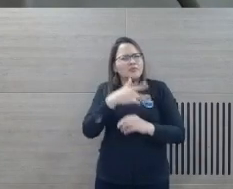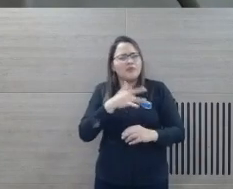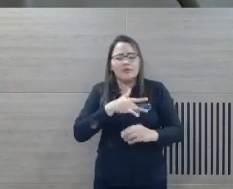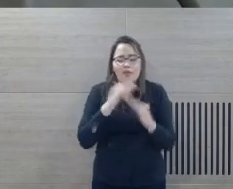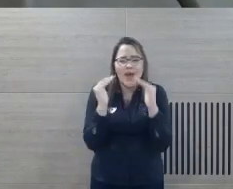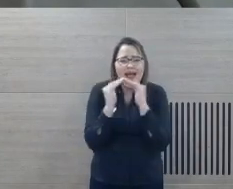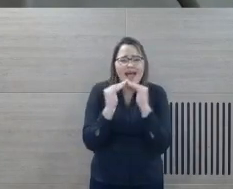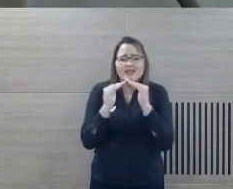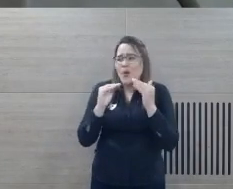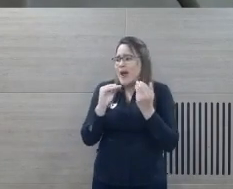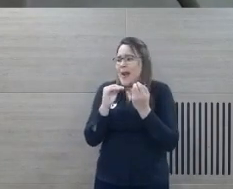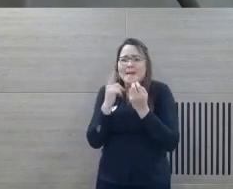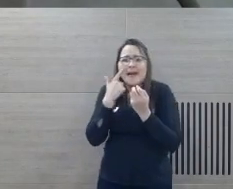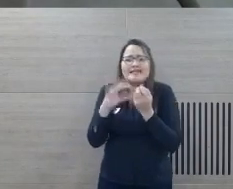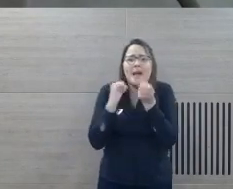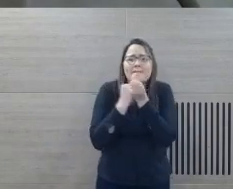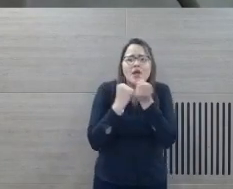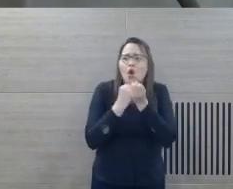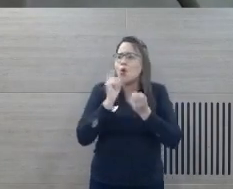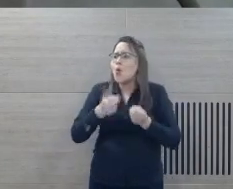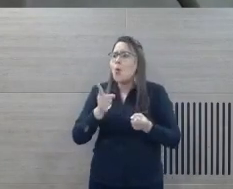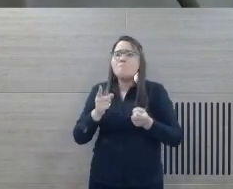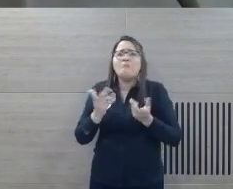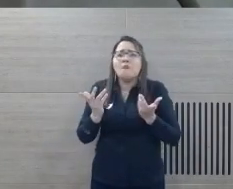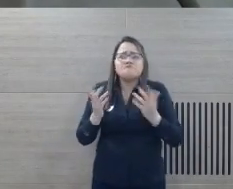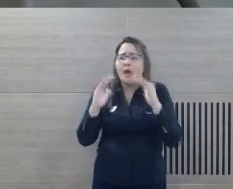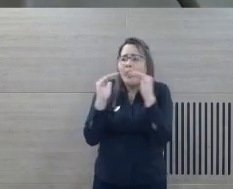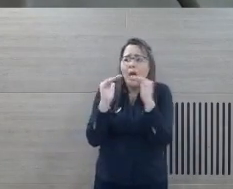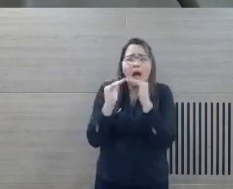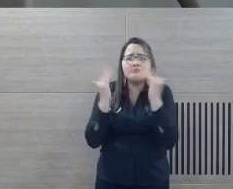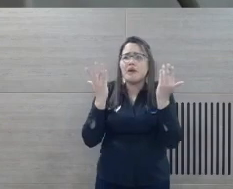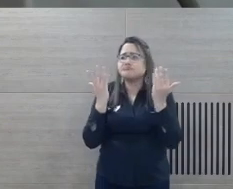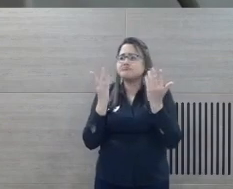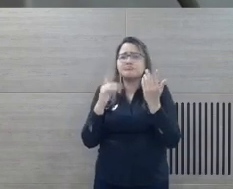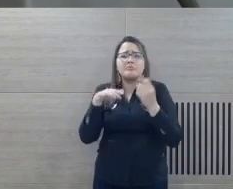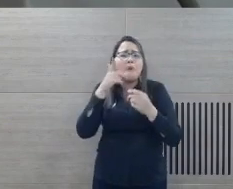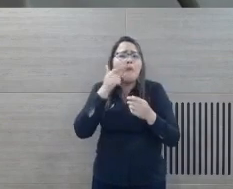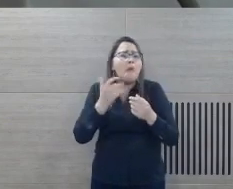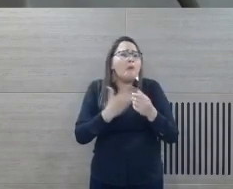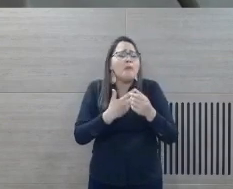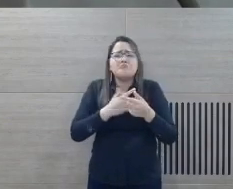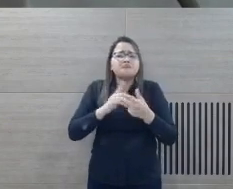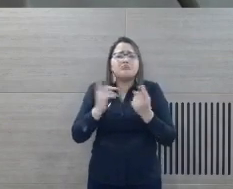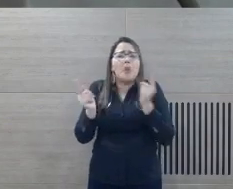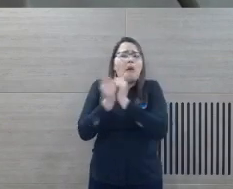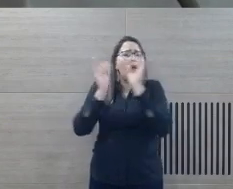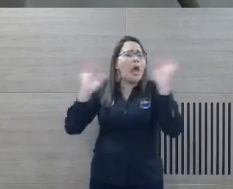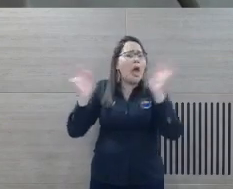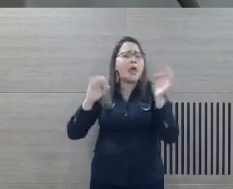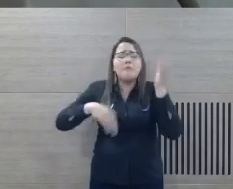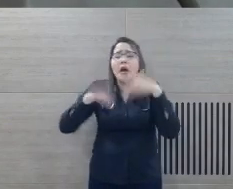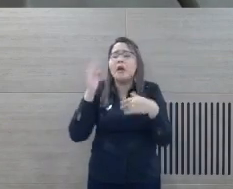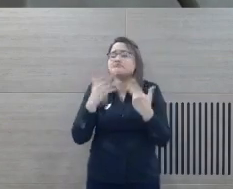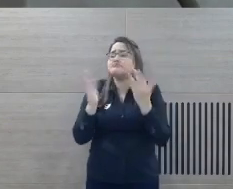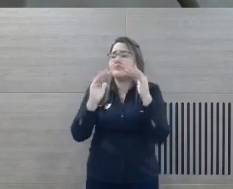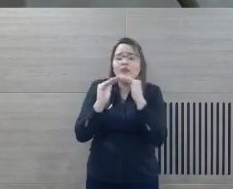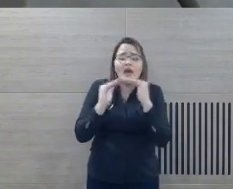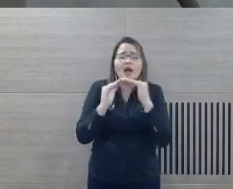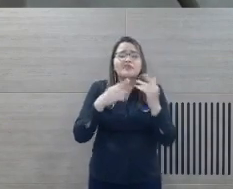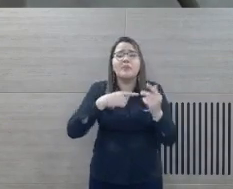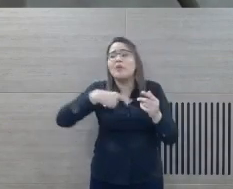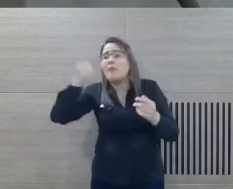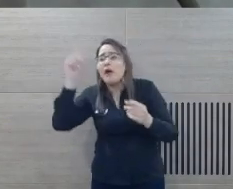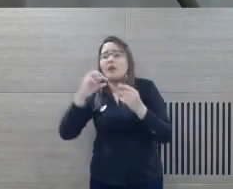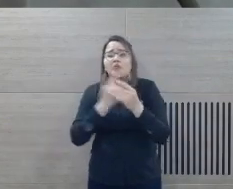nuestros padres, y ahora el confinamiento nos obligó a conocernos más, a entendernos más y a tolerarnos más. Hay que